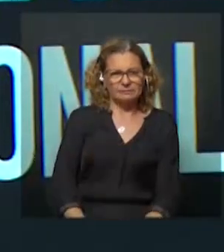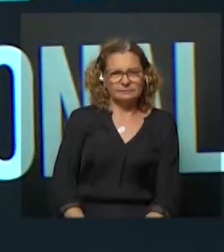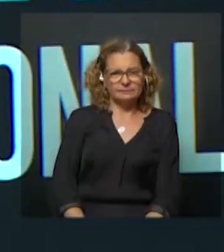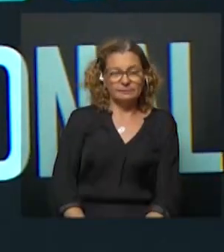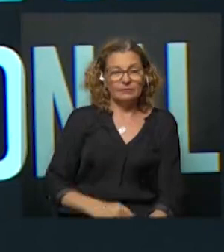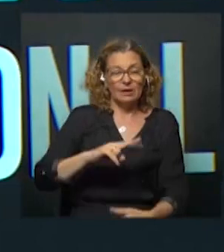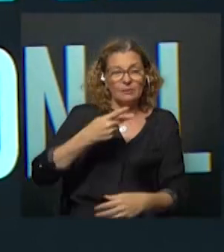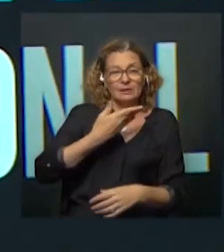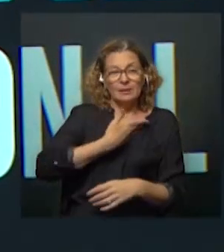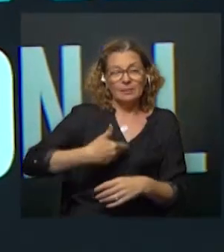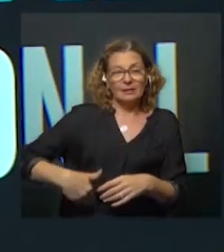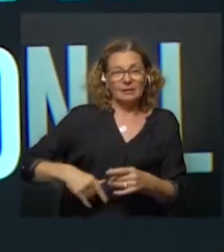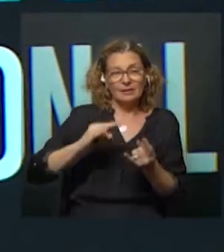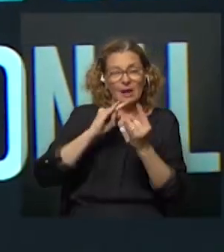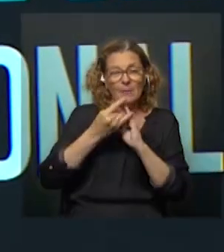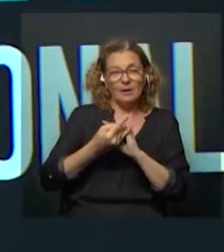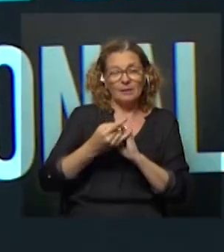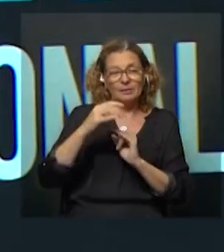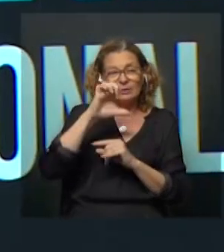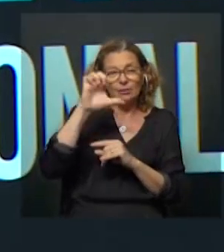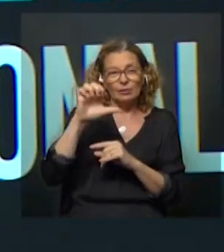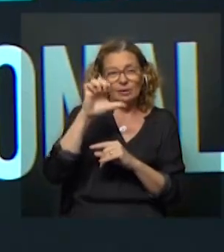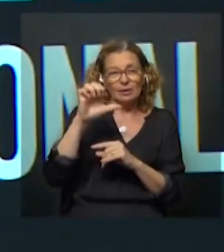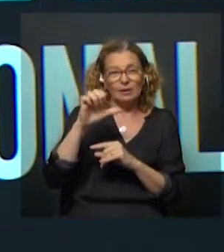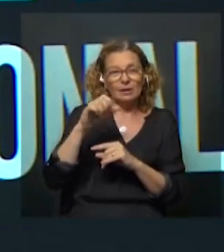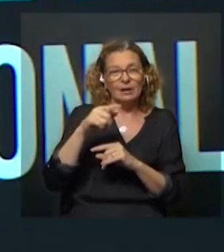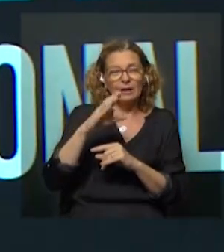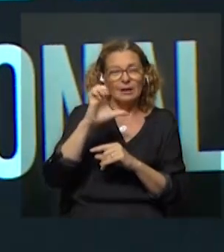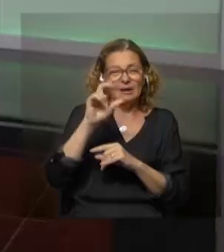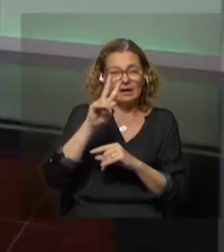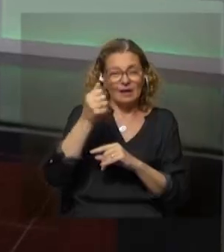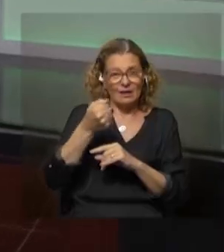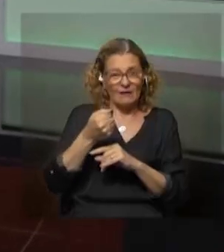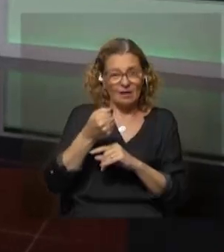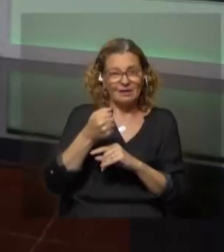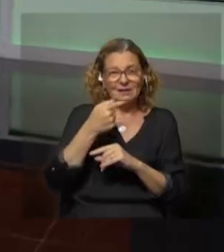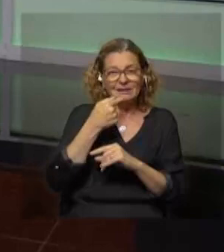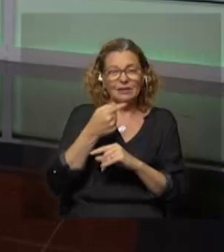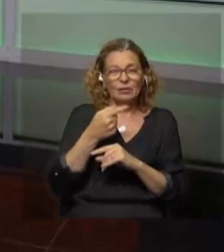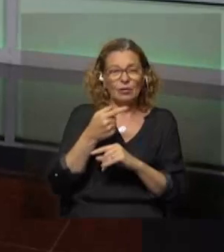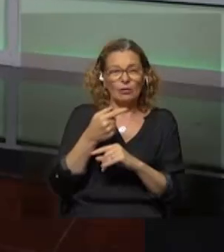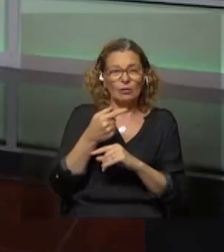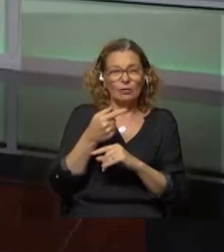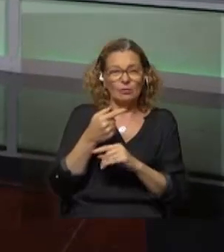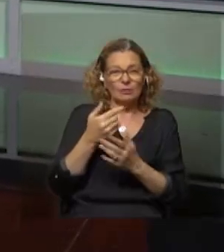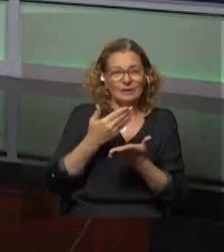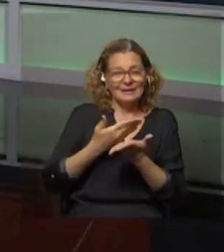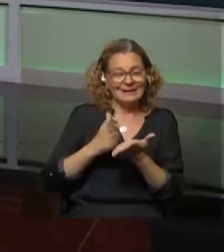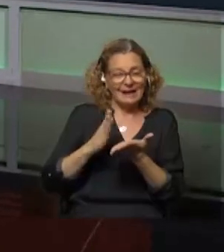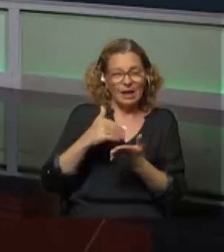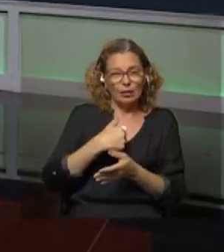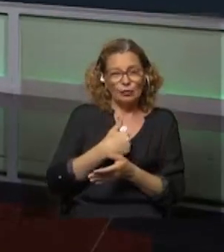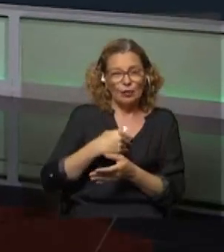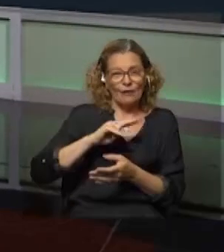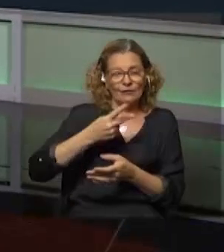la vicepresidenta del parlamento europeo la griega Eva caili fue bueno quitada de su rol